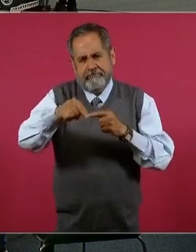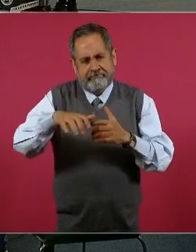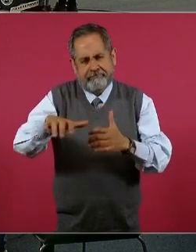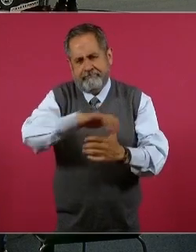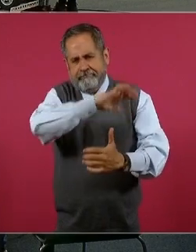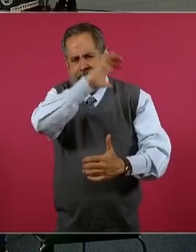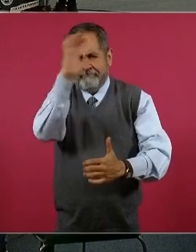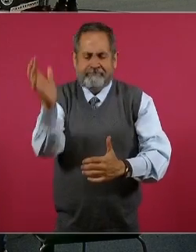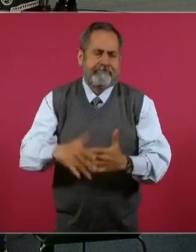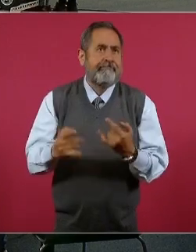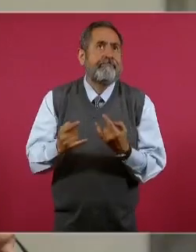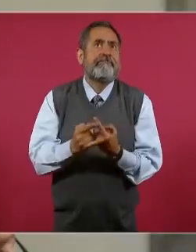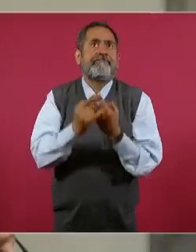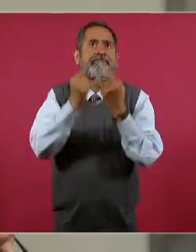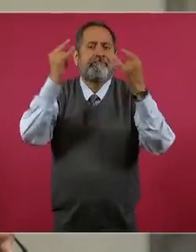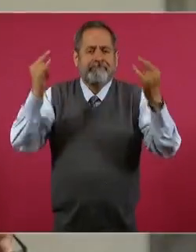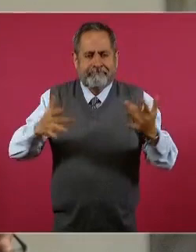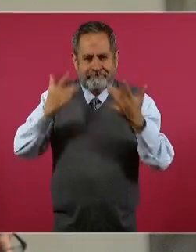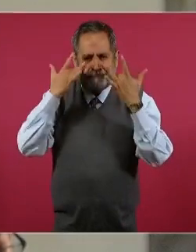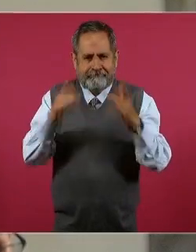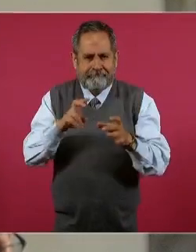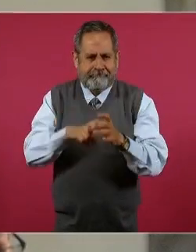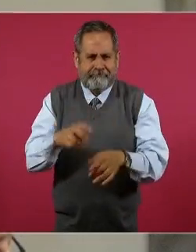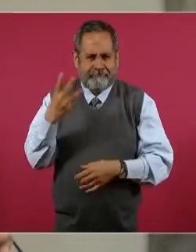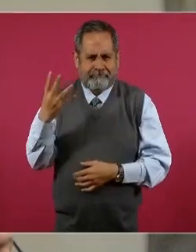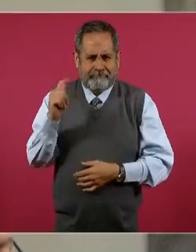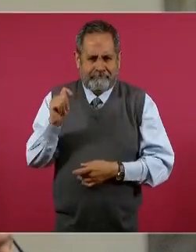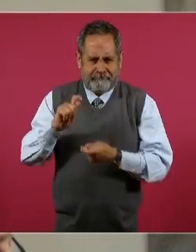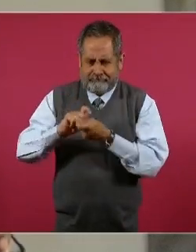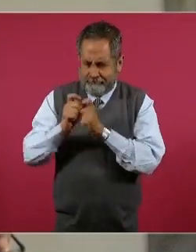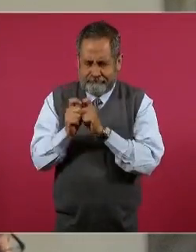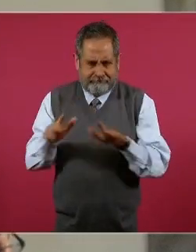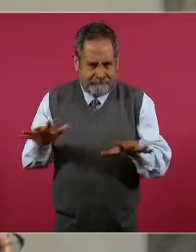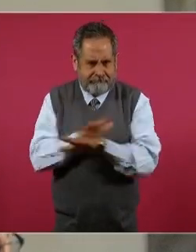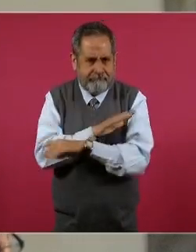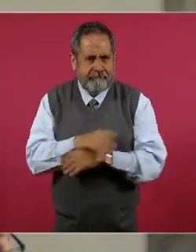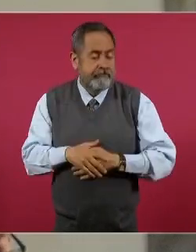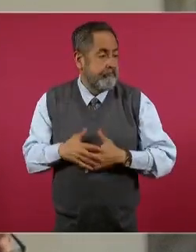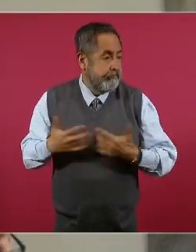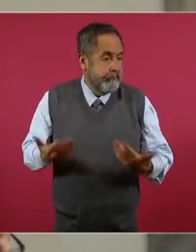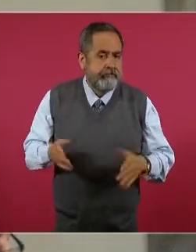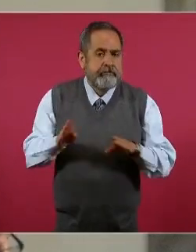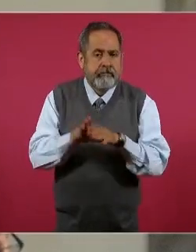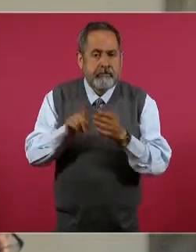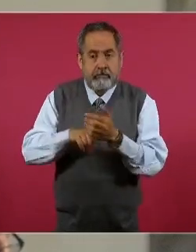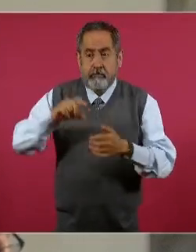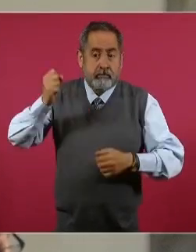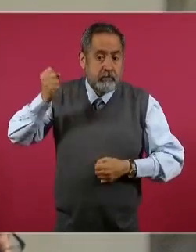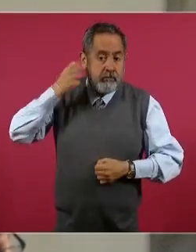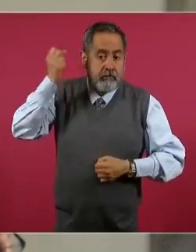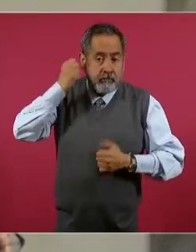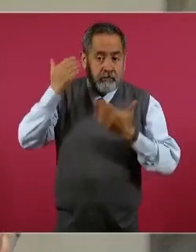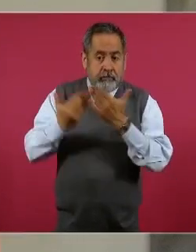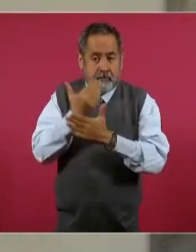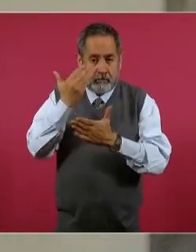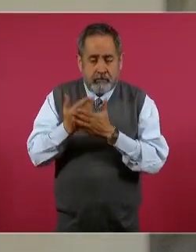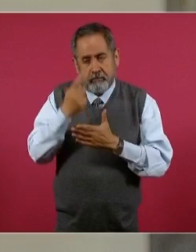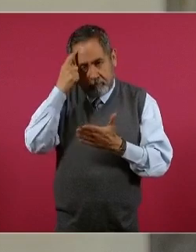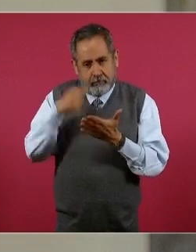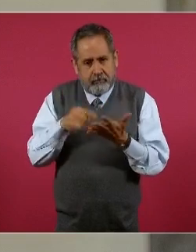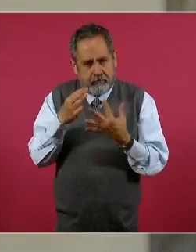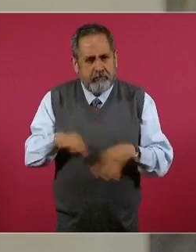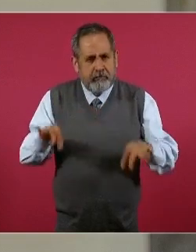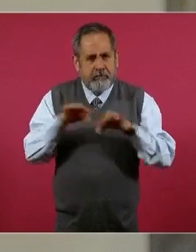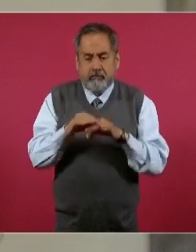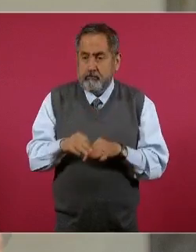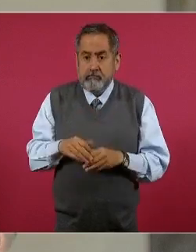histórica administración que usted ha encabezado de la Cuarta Transformación. Sin embargo, por lo que representa la conferencia matutina, considero que es importante.